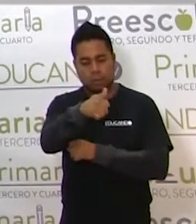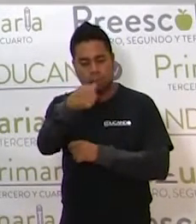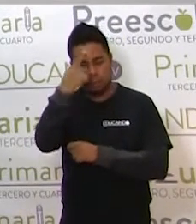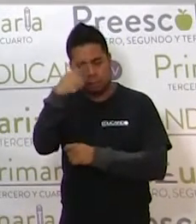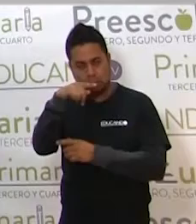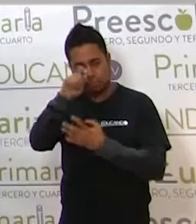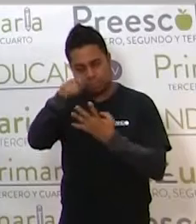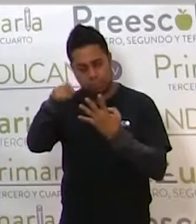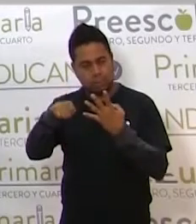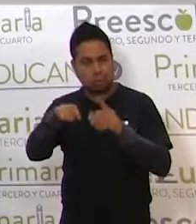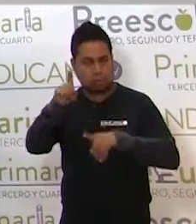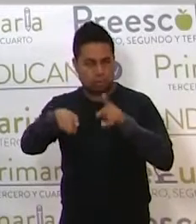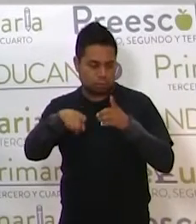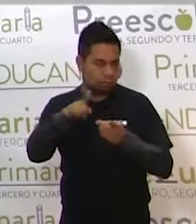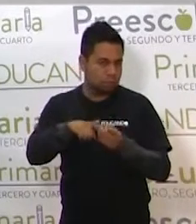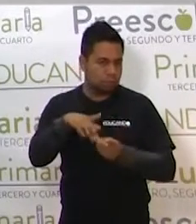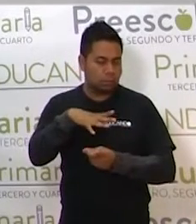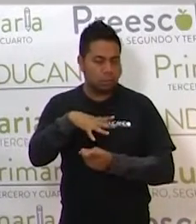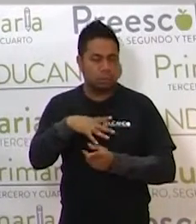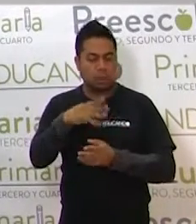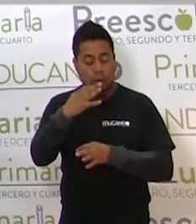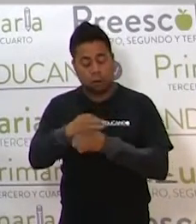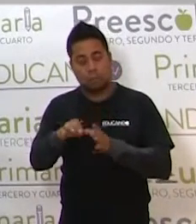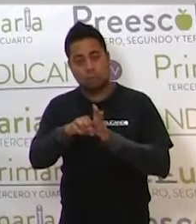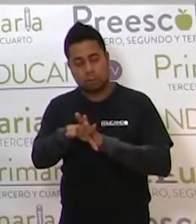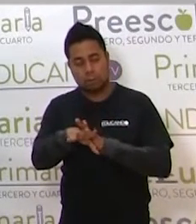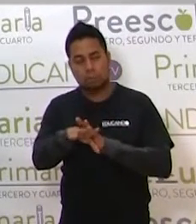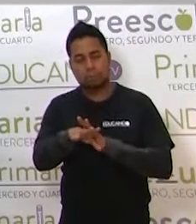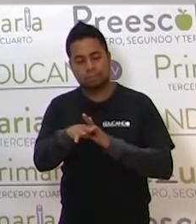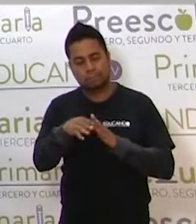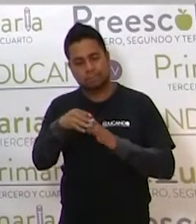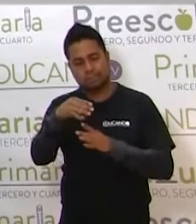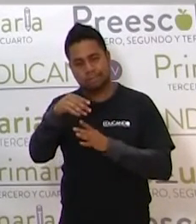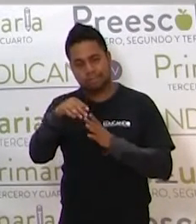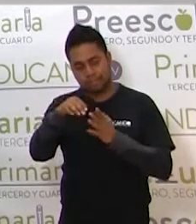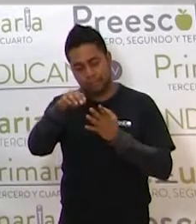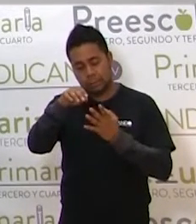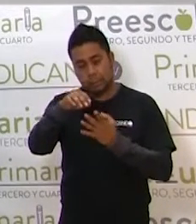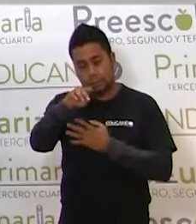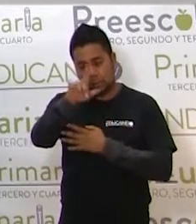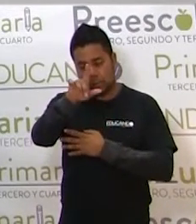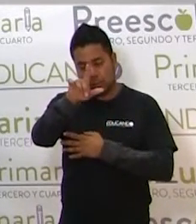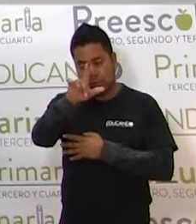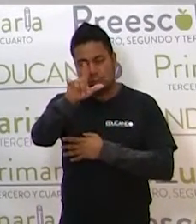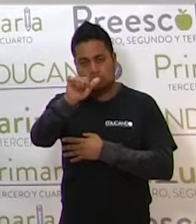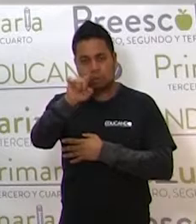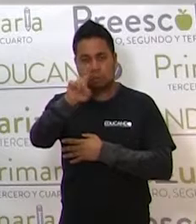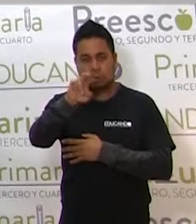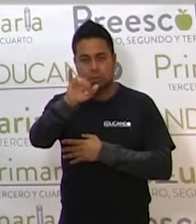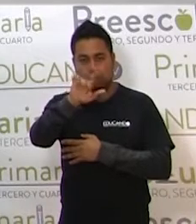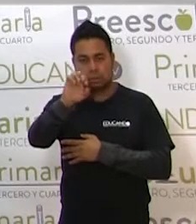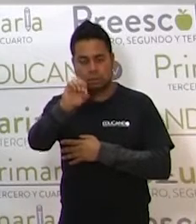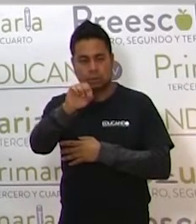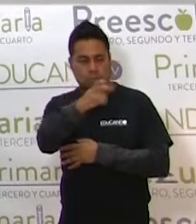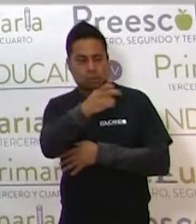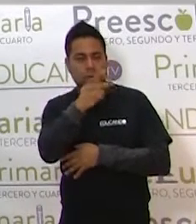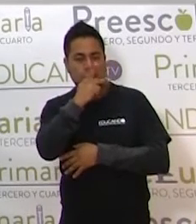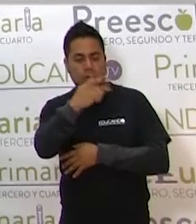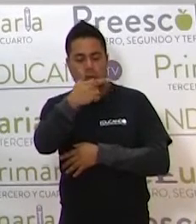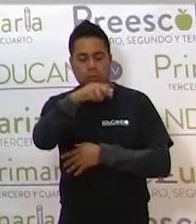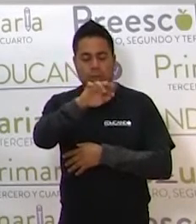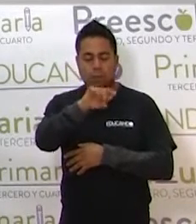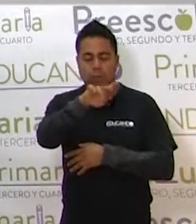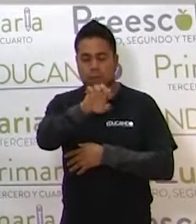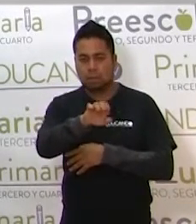sílaba tónica en este caso estamos hablando que ladrillo es una palabra grave porque su sílaba tónica